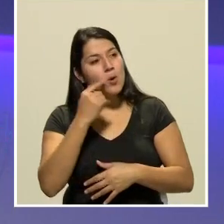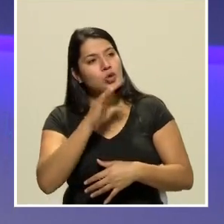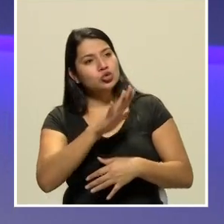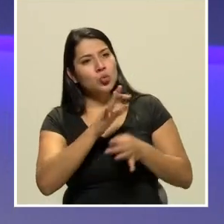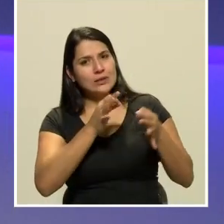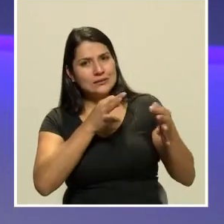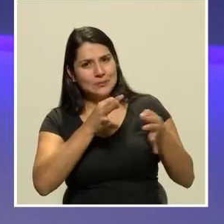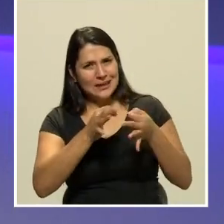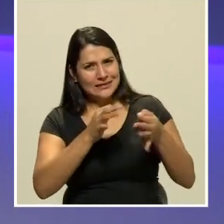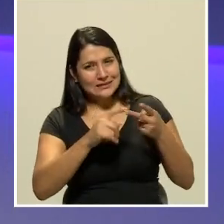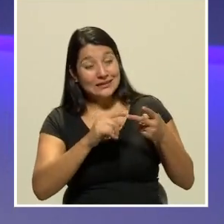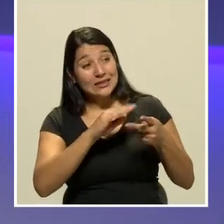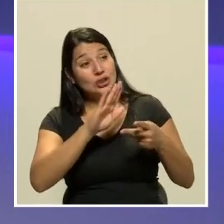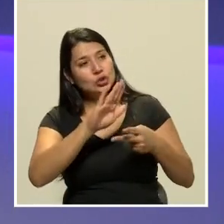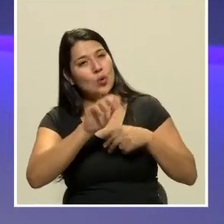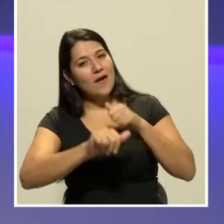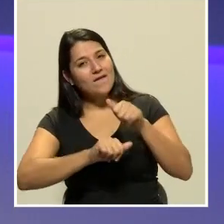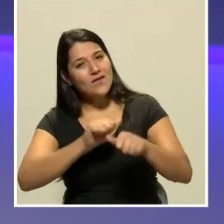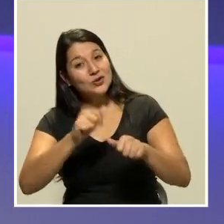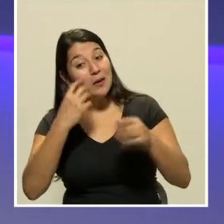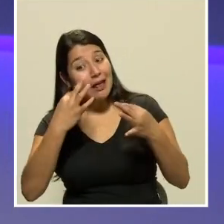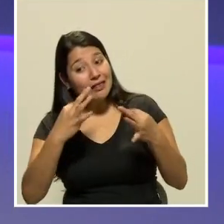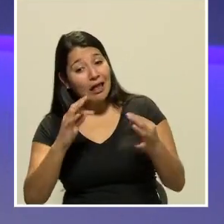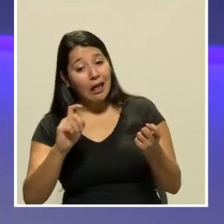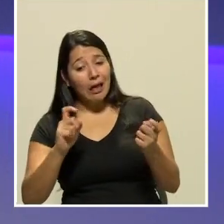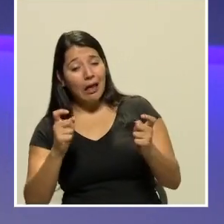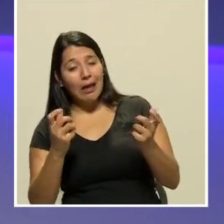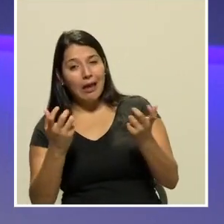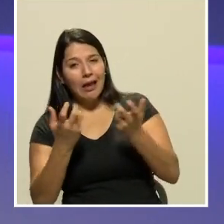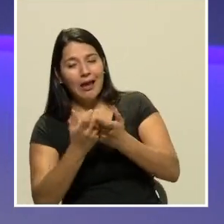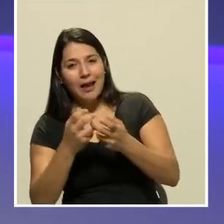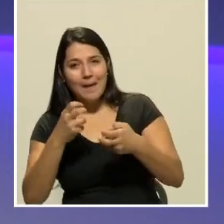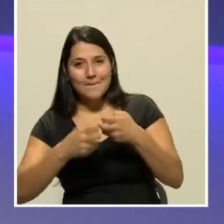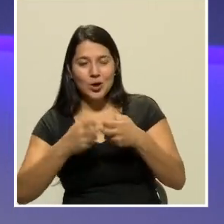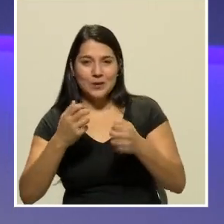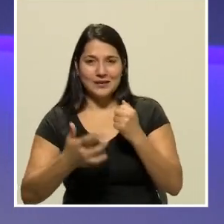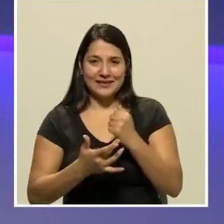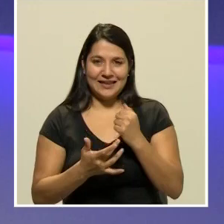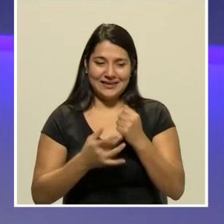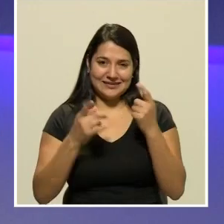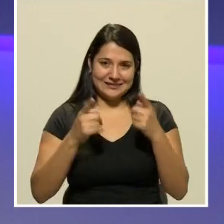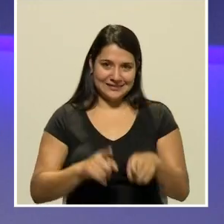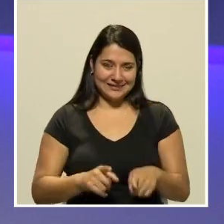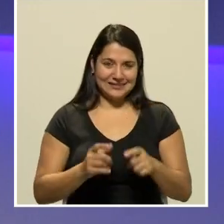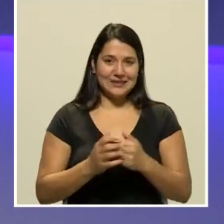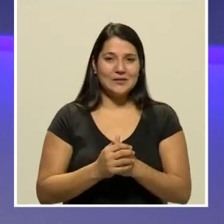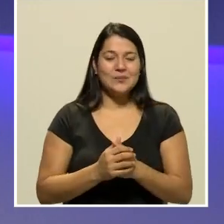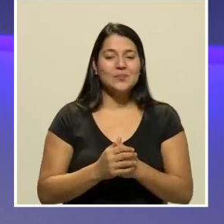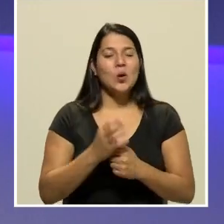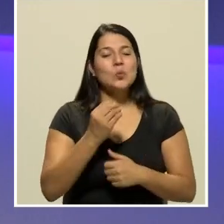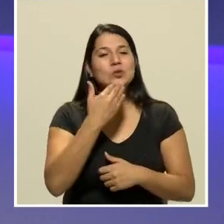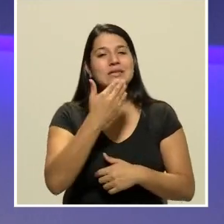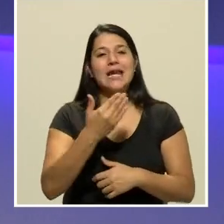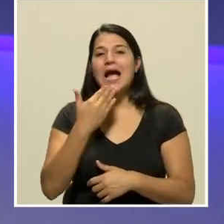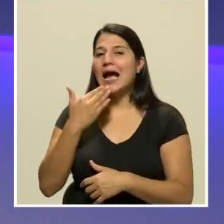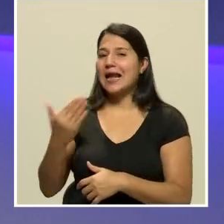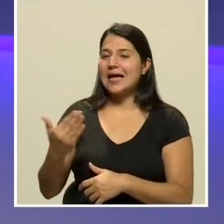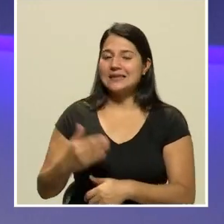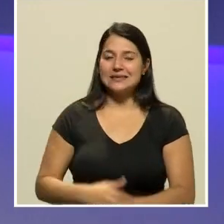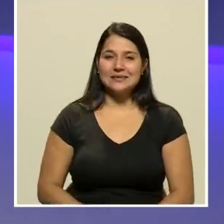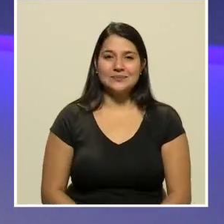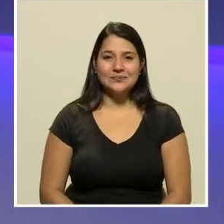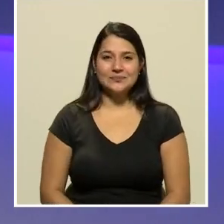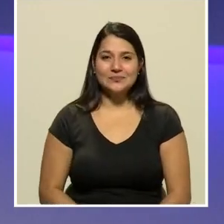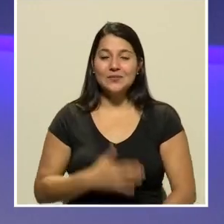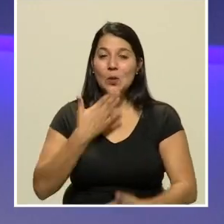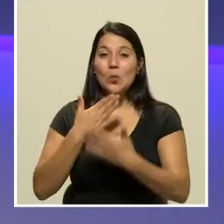sino el esfuerzo para adaptarnos a los problemas técnicos que surgieron. Gracias. Muchísimas